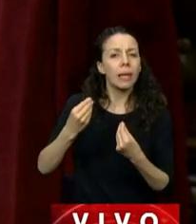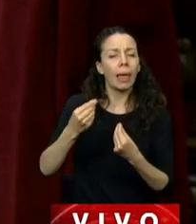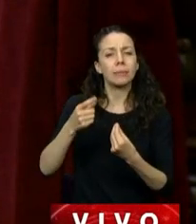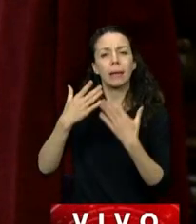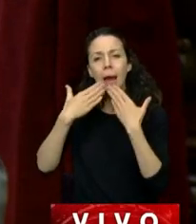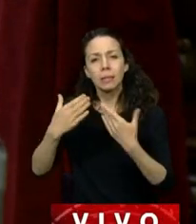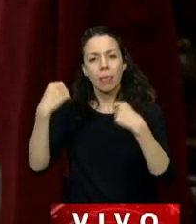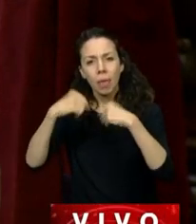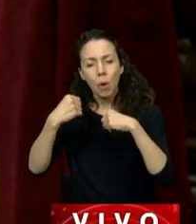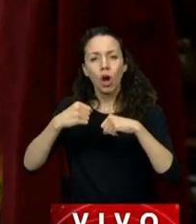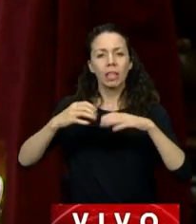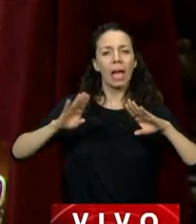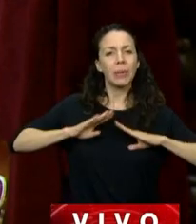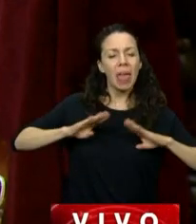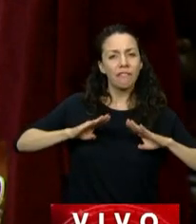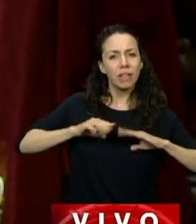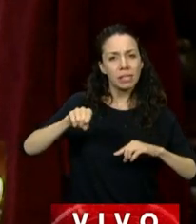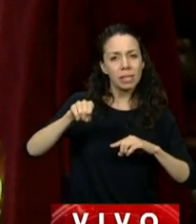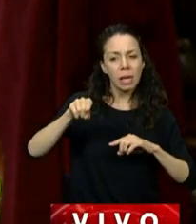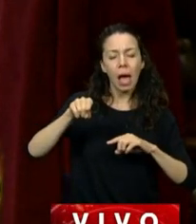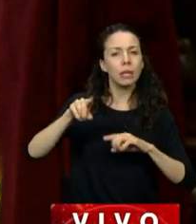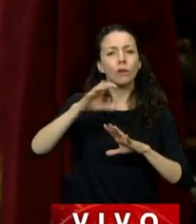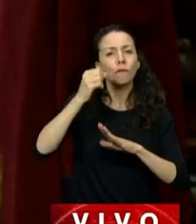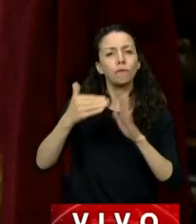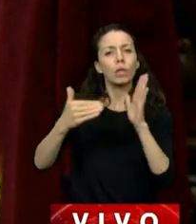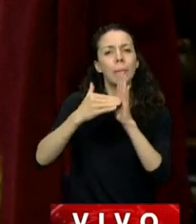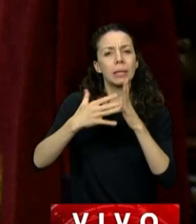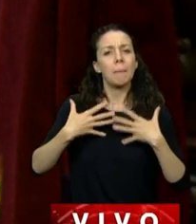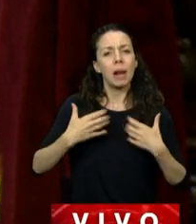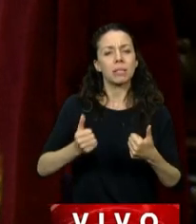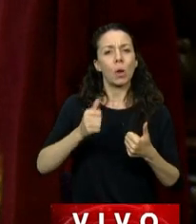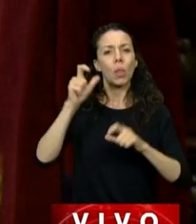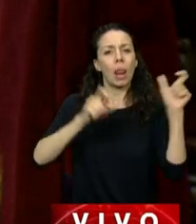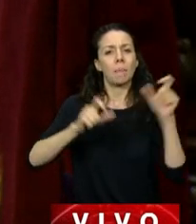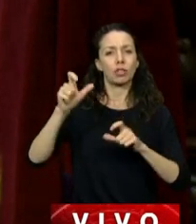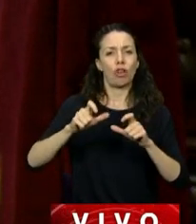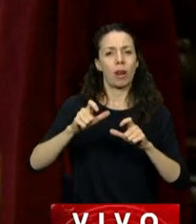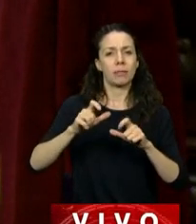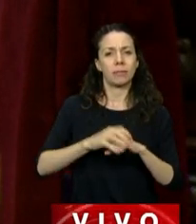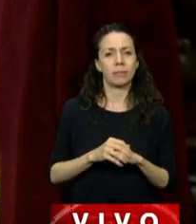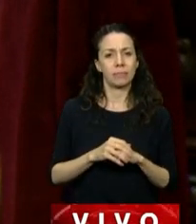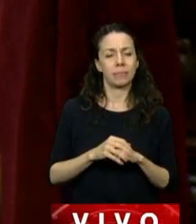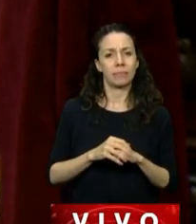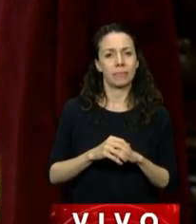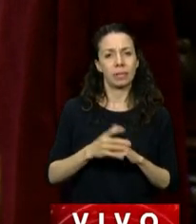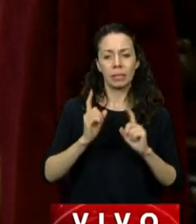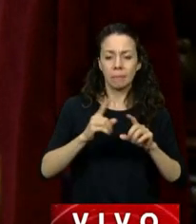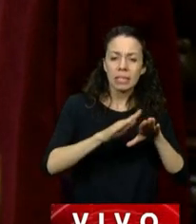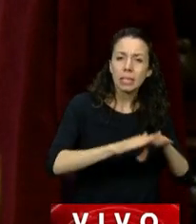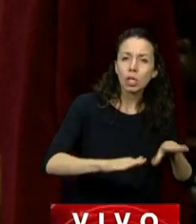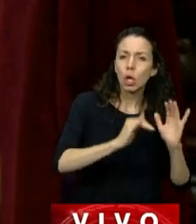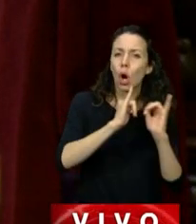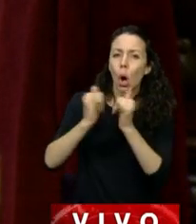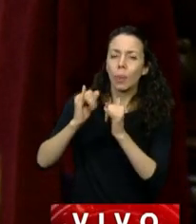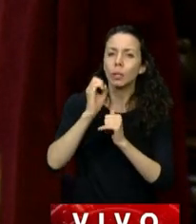actividad física como factor integral de la salud de la población, del desarrollo y contención de los niños y los jóvenes de los